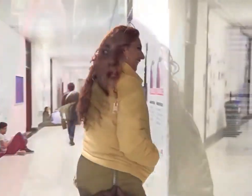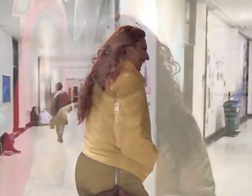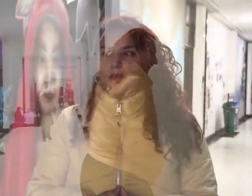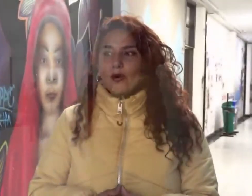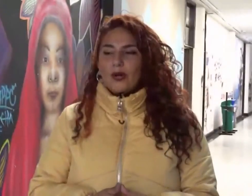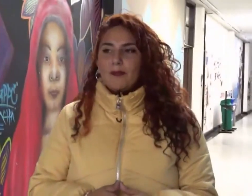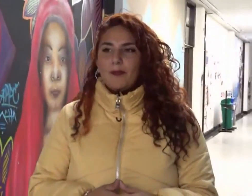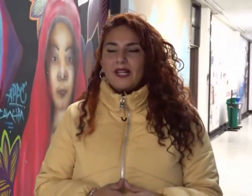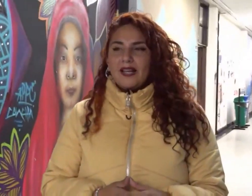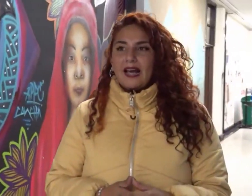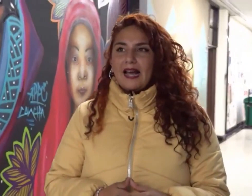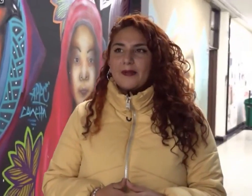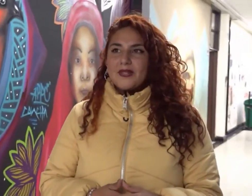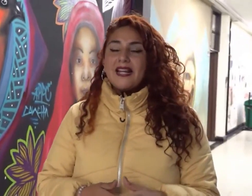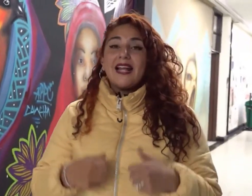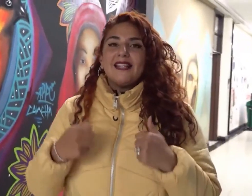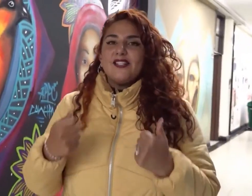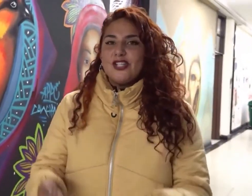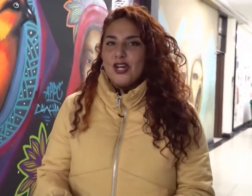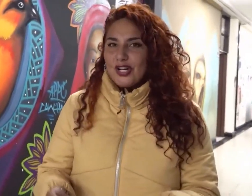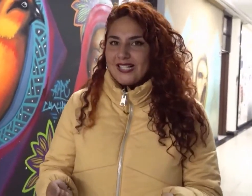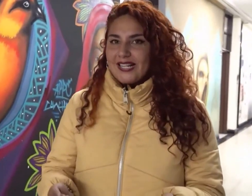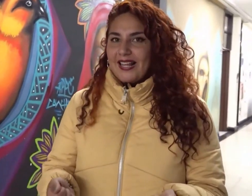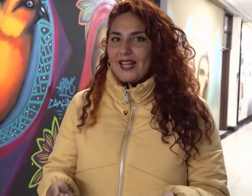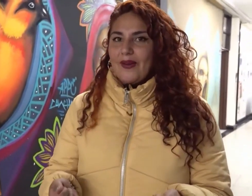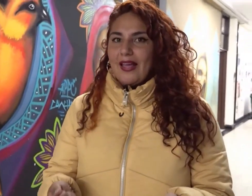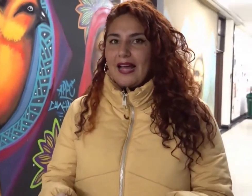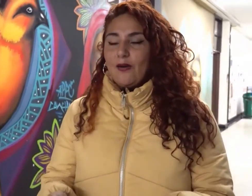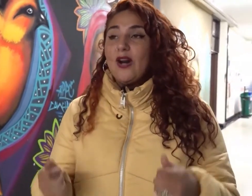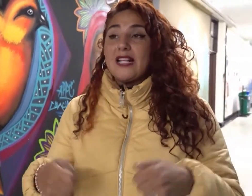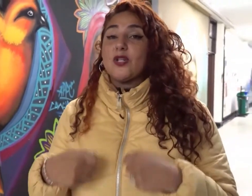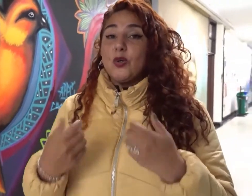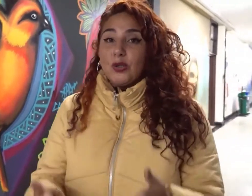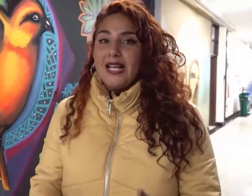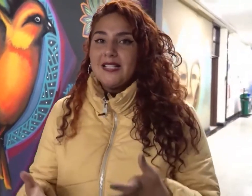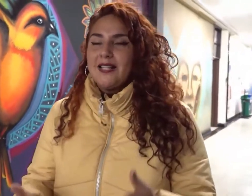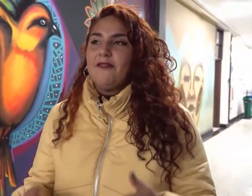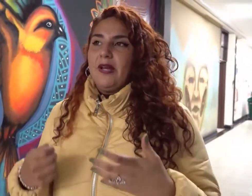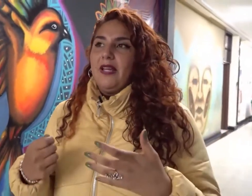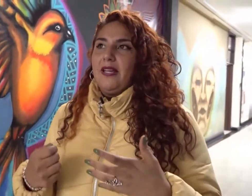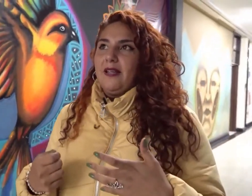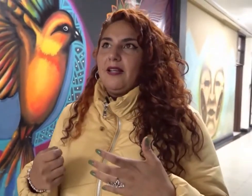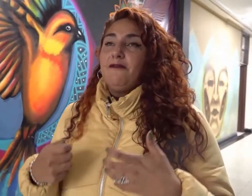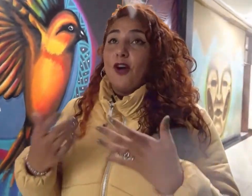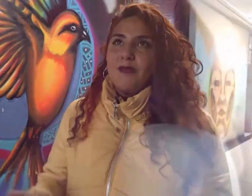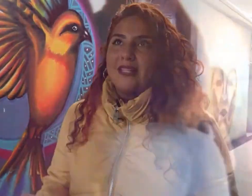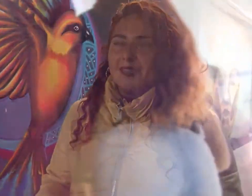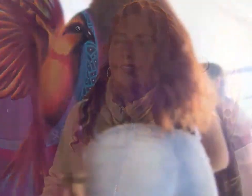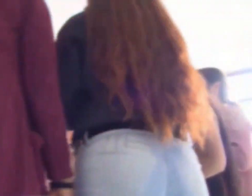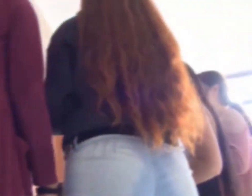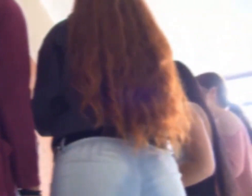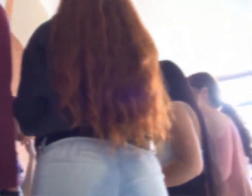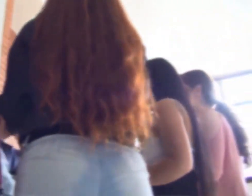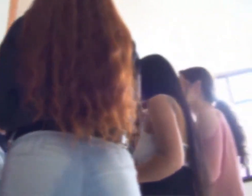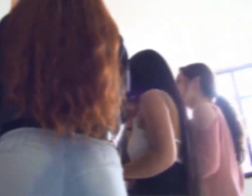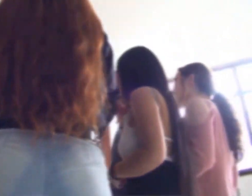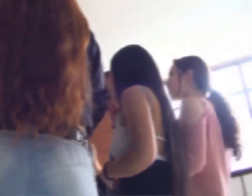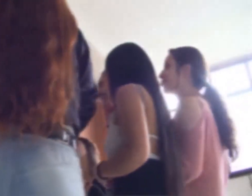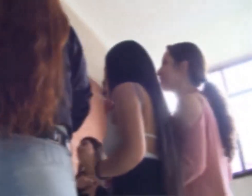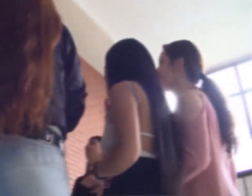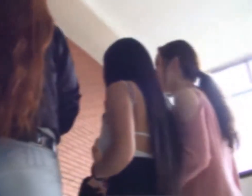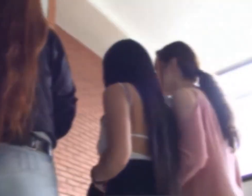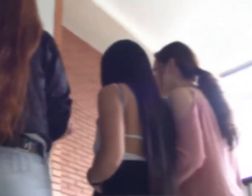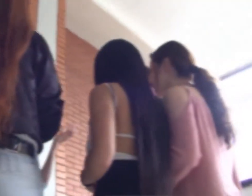en cuanto implica la atención que se le debe dar o las rutas y formas de atender las situaciones